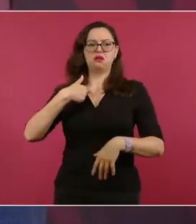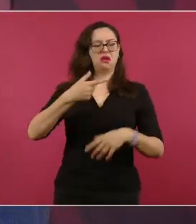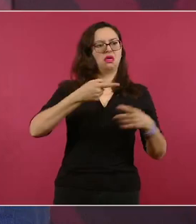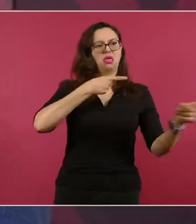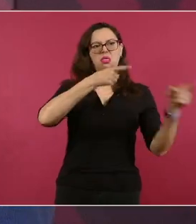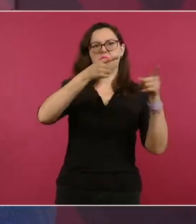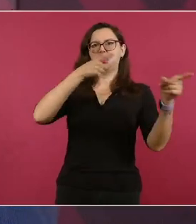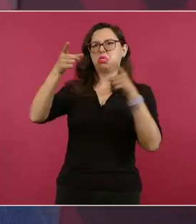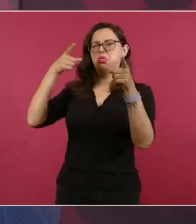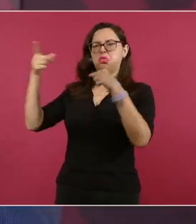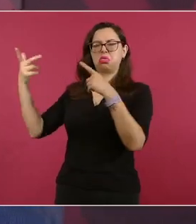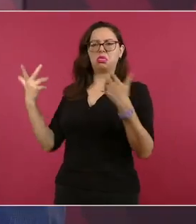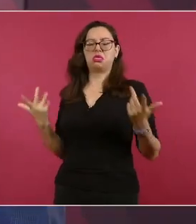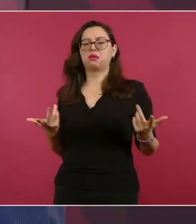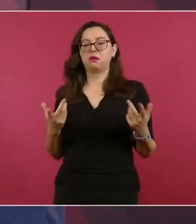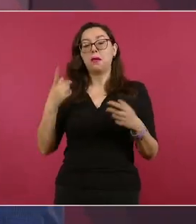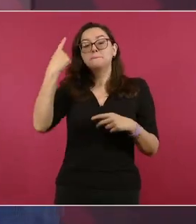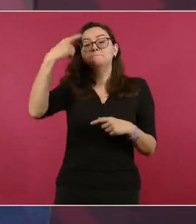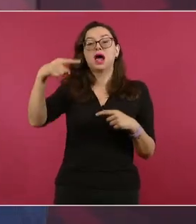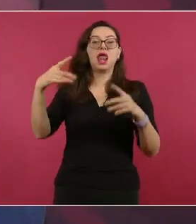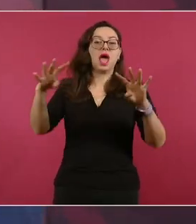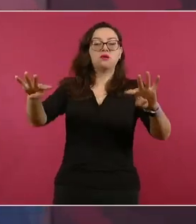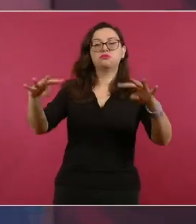insultando o